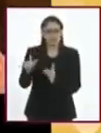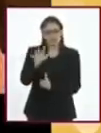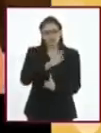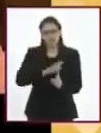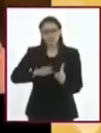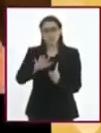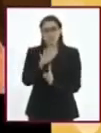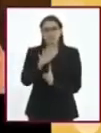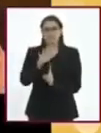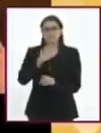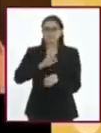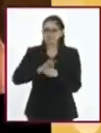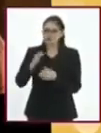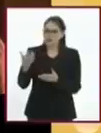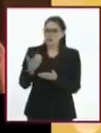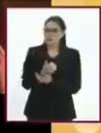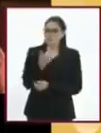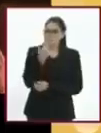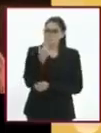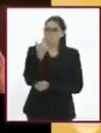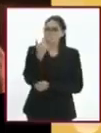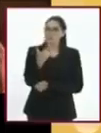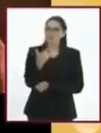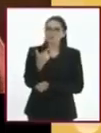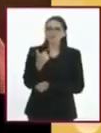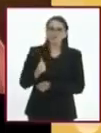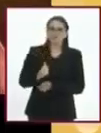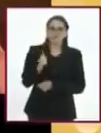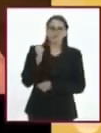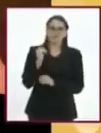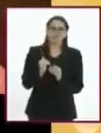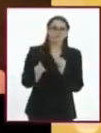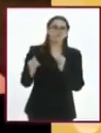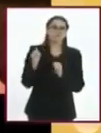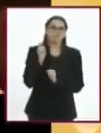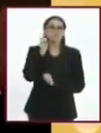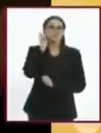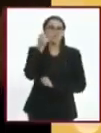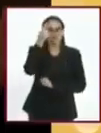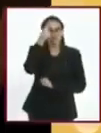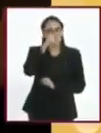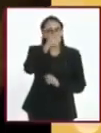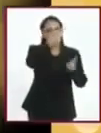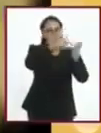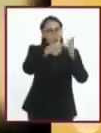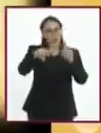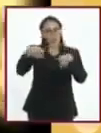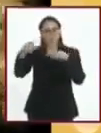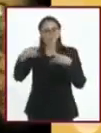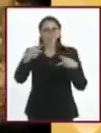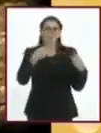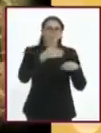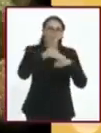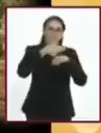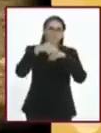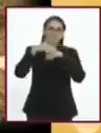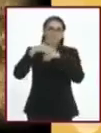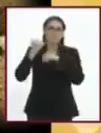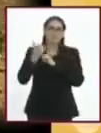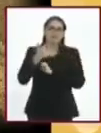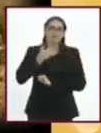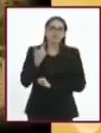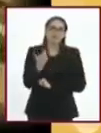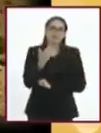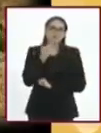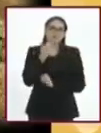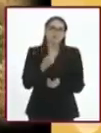tienen mayores ventajas de alguna forma hacia los mercados, pero también tienen los mayores recursos. Por otra